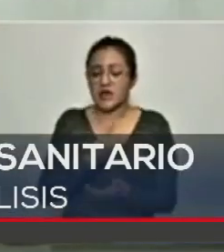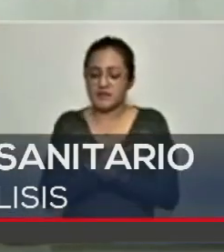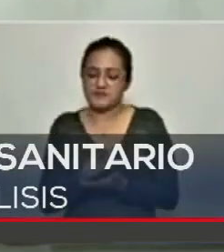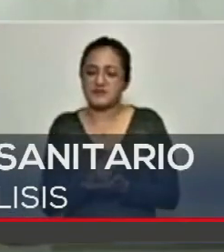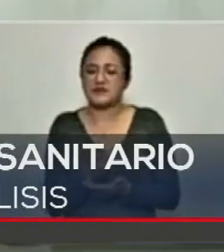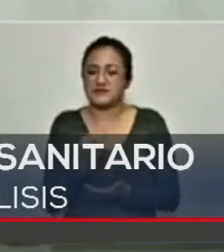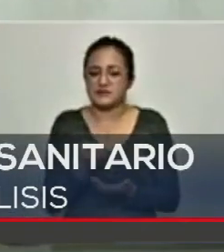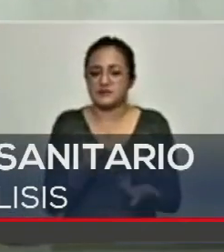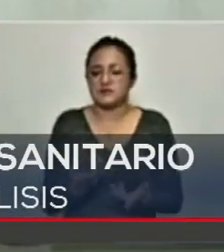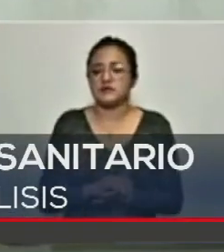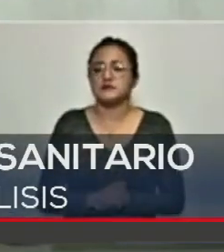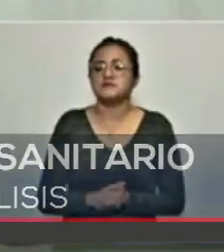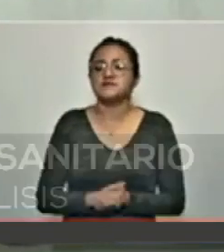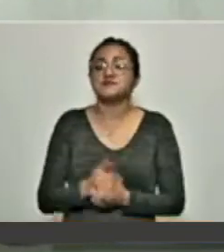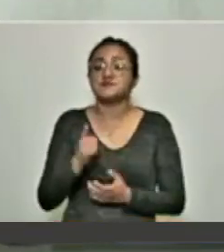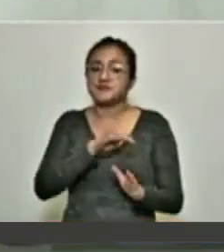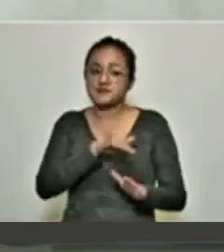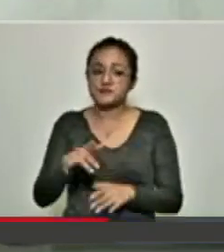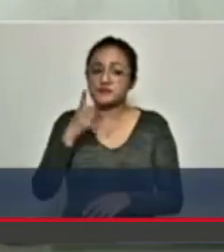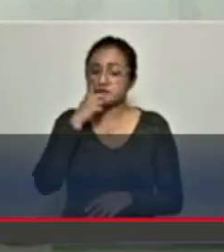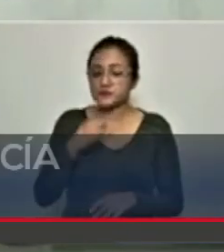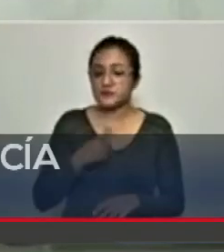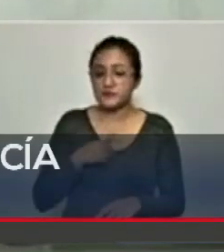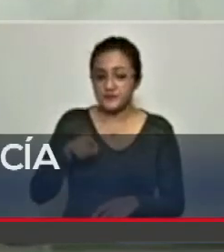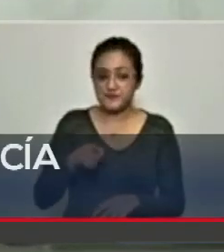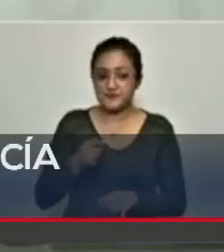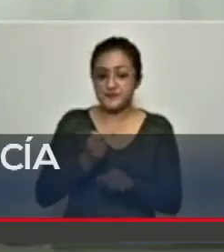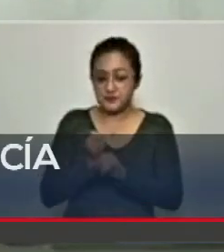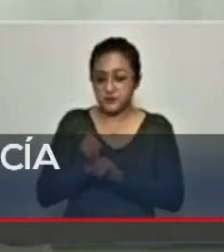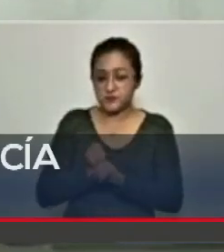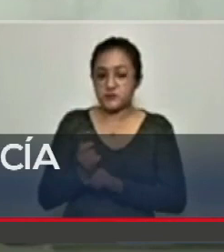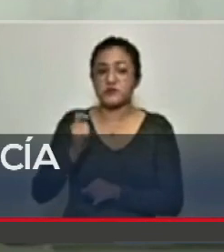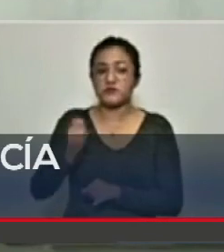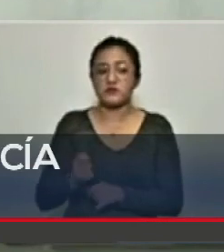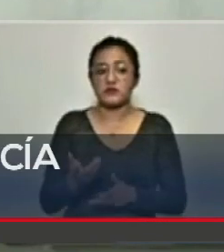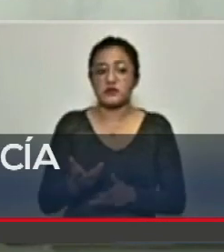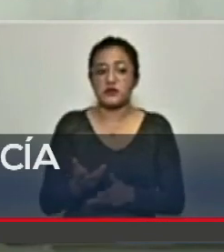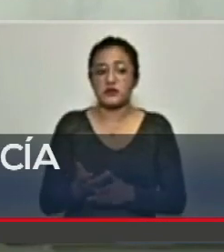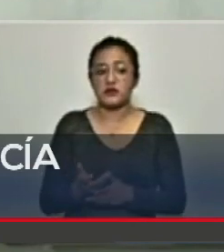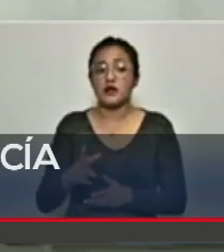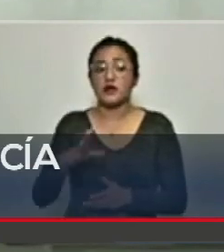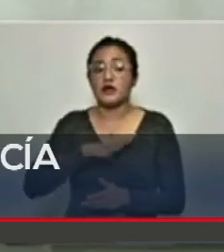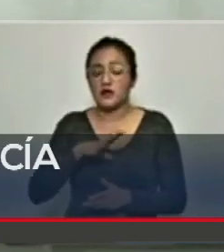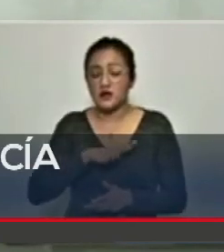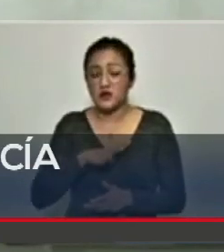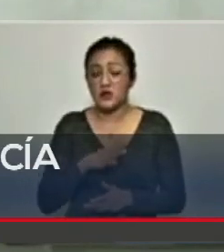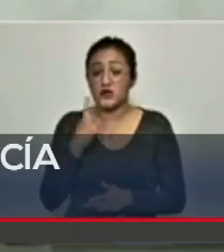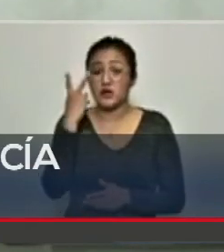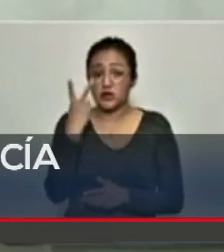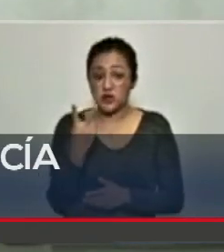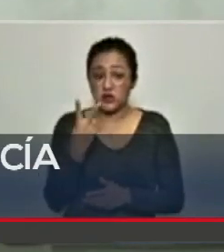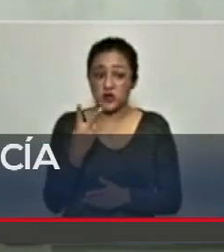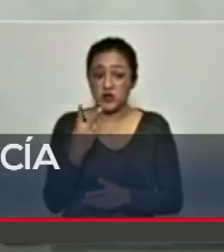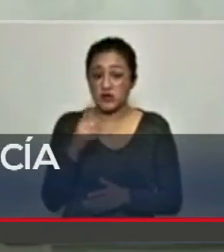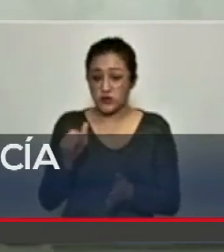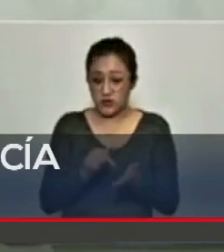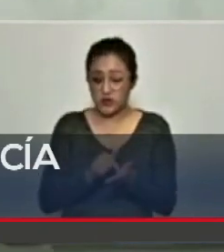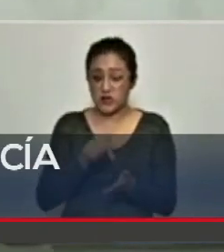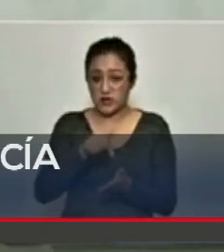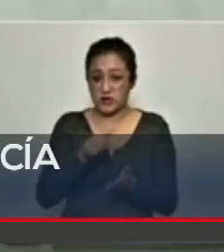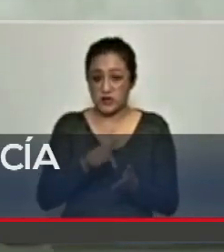Y también lo que me comentan en la inspección fue que había dos clínicas